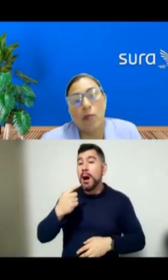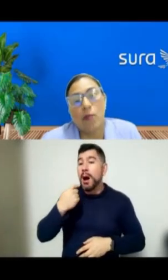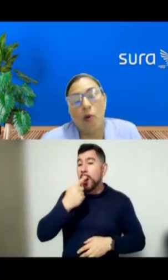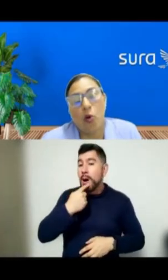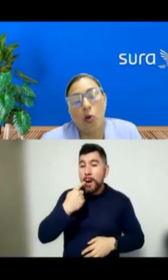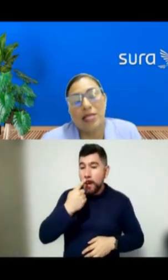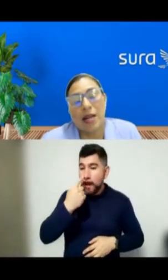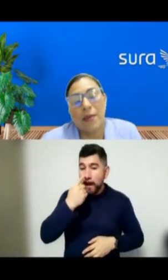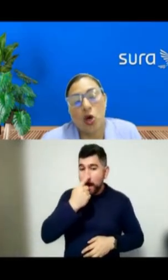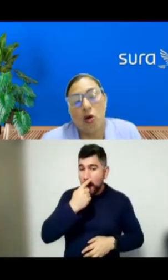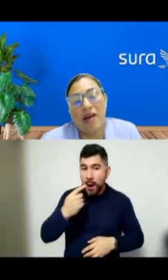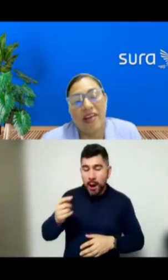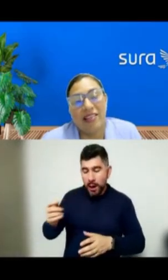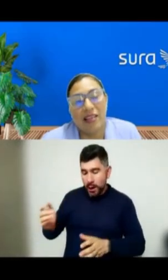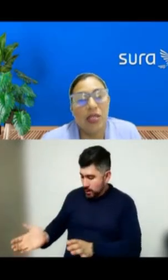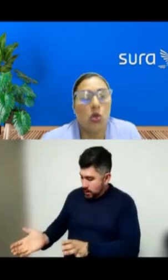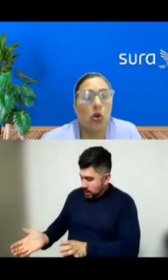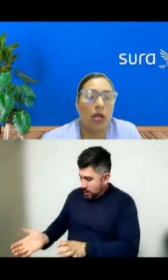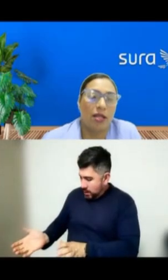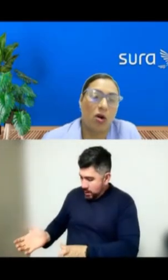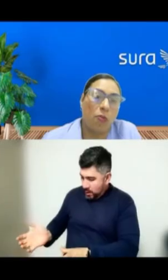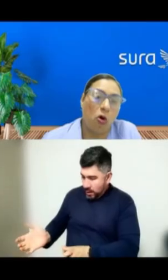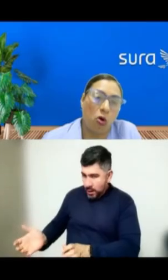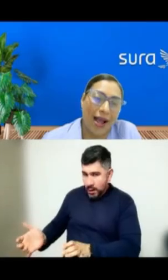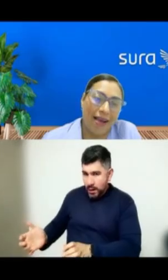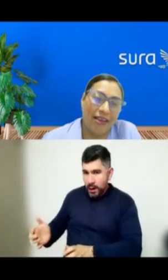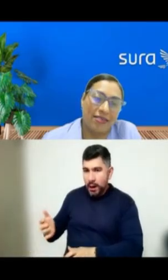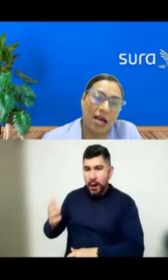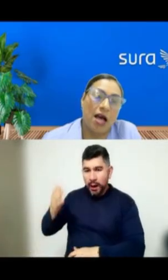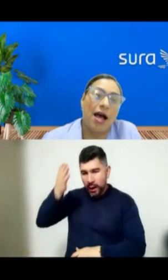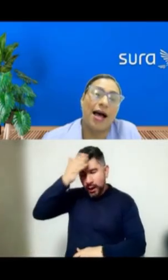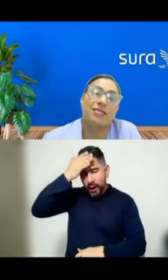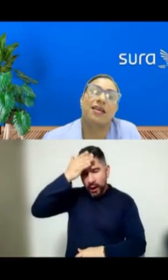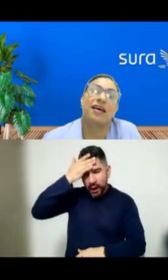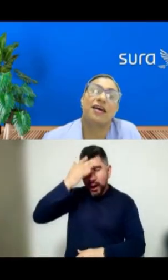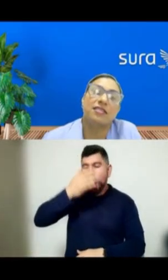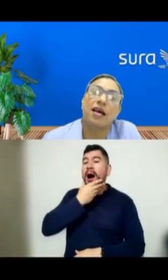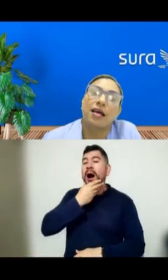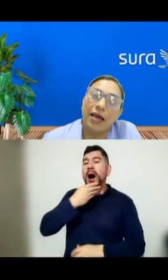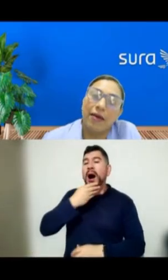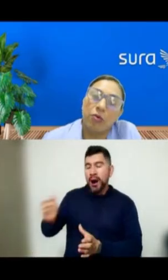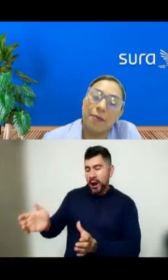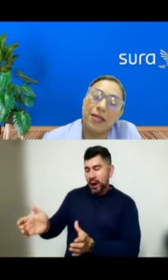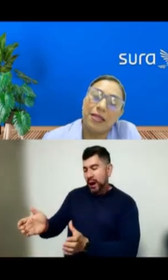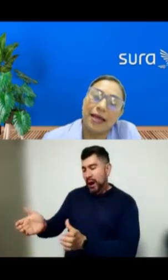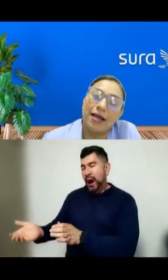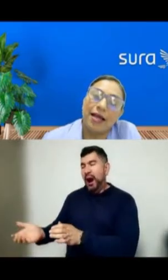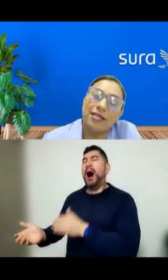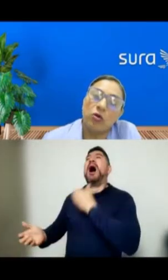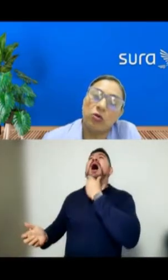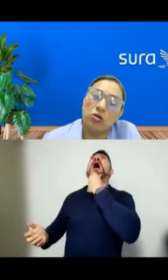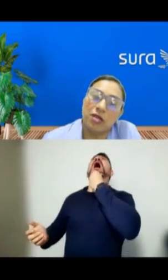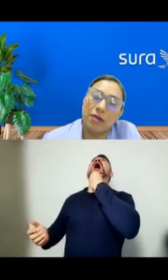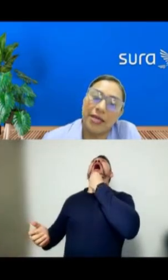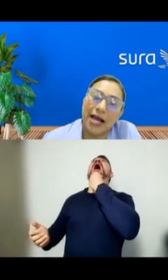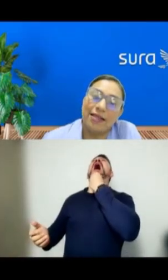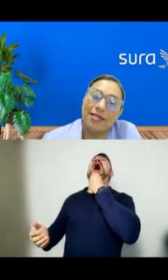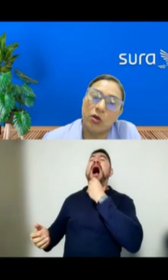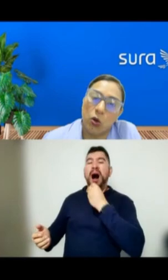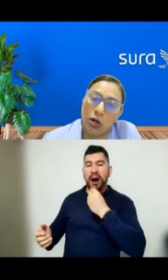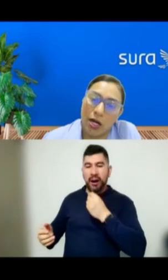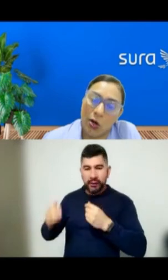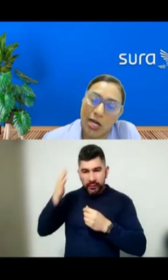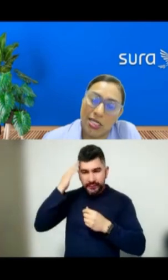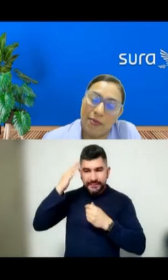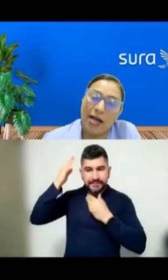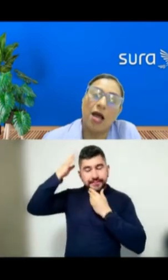es decir, inclinar un poco, hacer la maniobra frente-mentón, inclinar un poco la cabeza hacia atrás, debemos siempre tener ese control cervical,